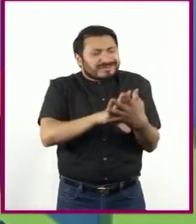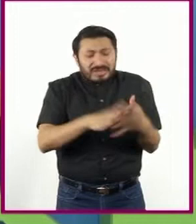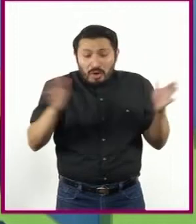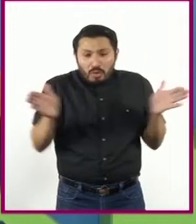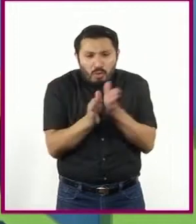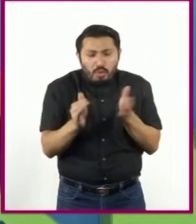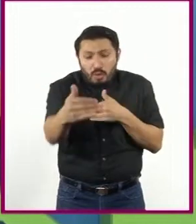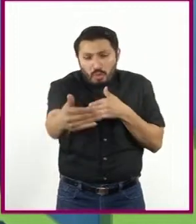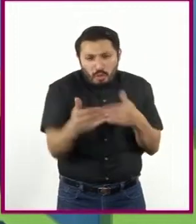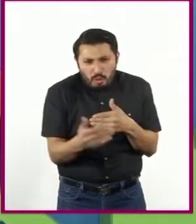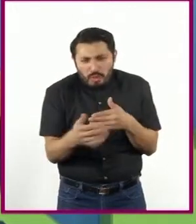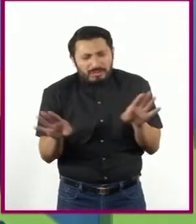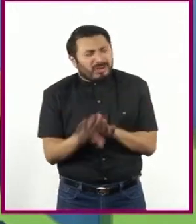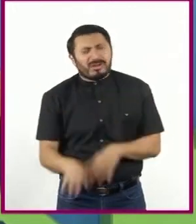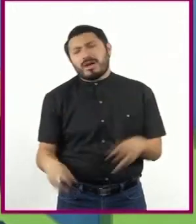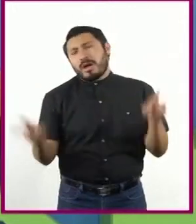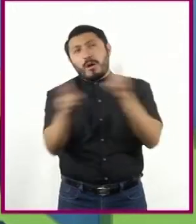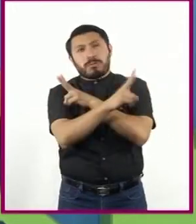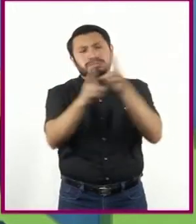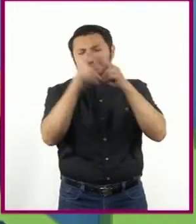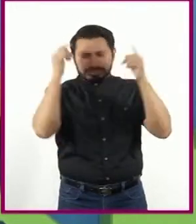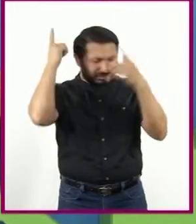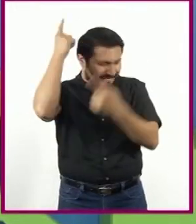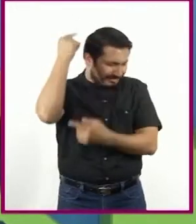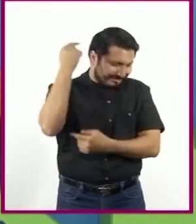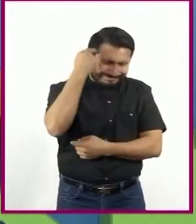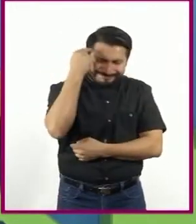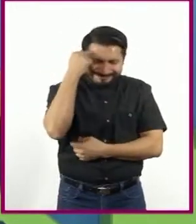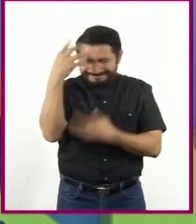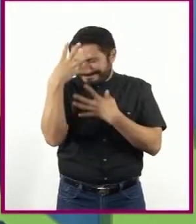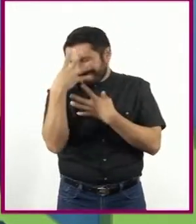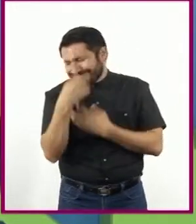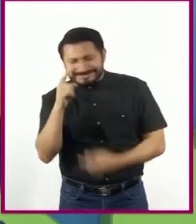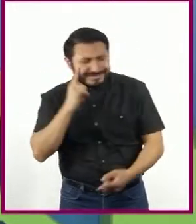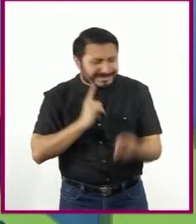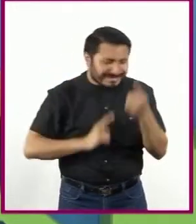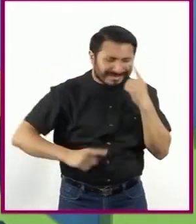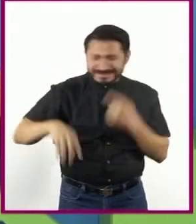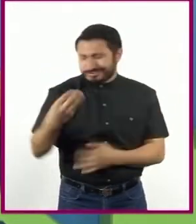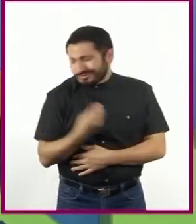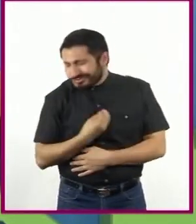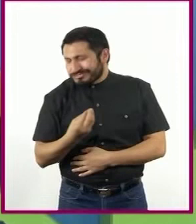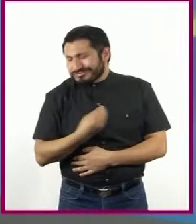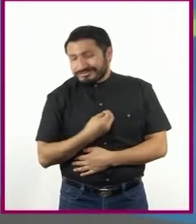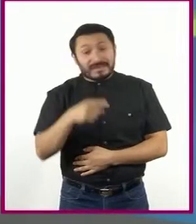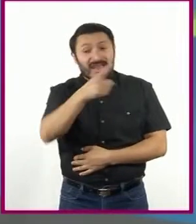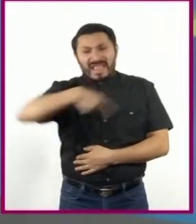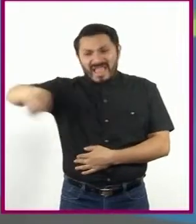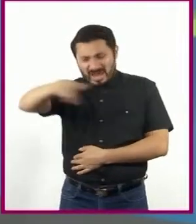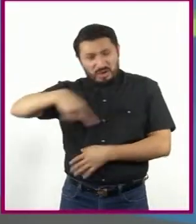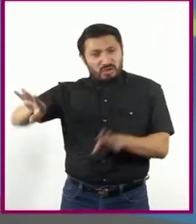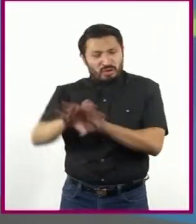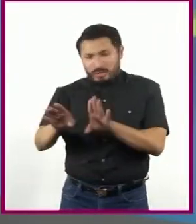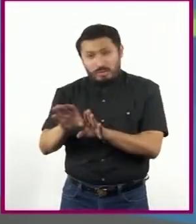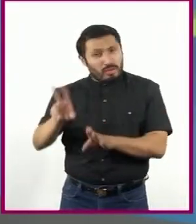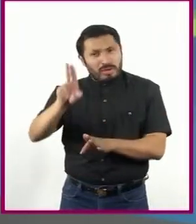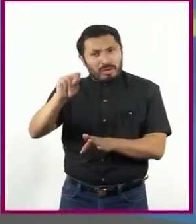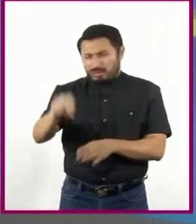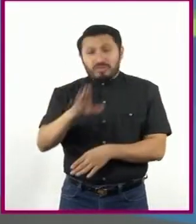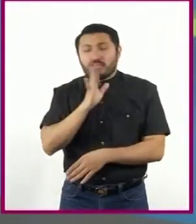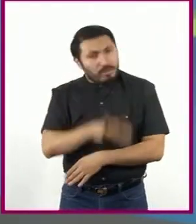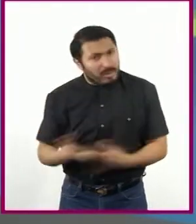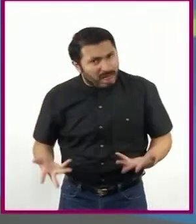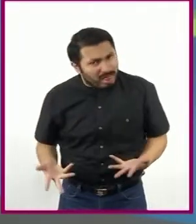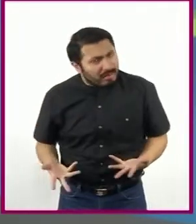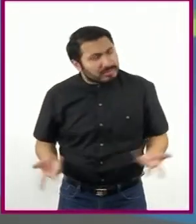reducido, ocupando los aires con lamentos, ¿no hace infelices a todos mis vasallos? Este último